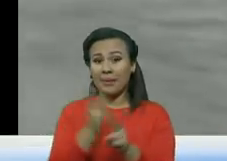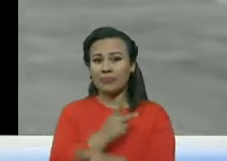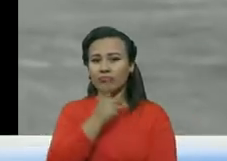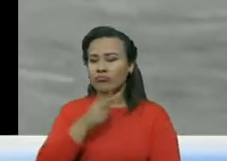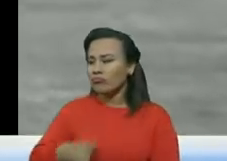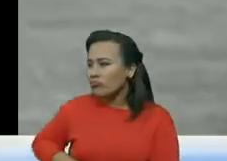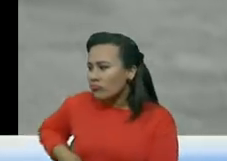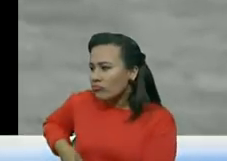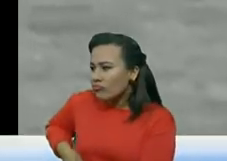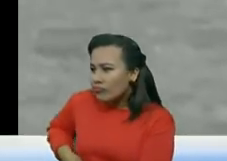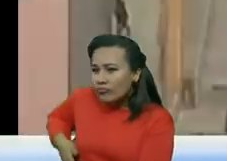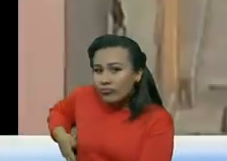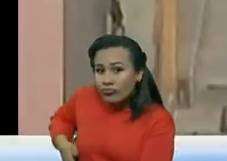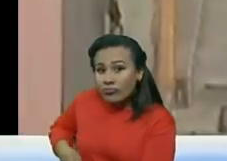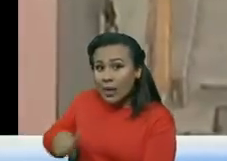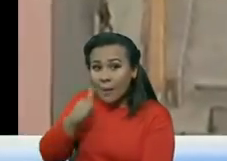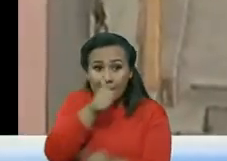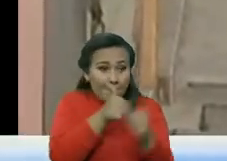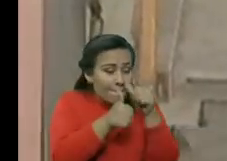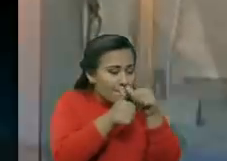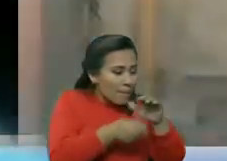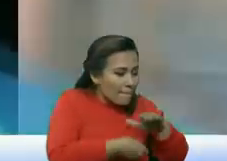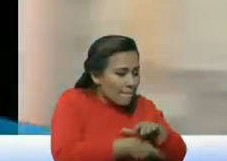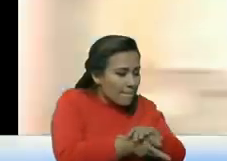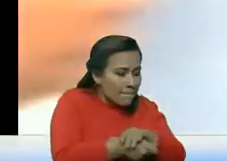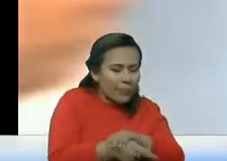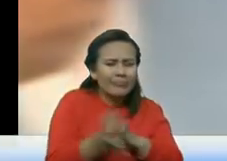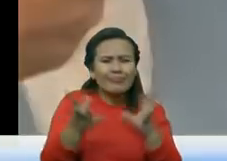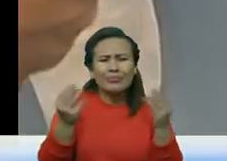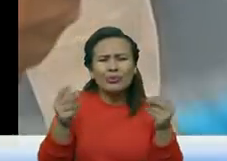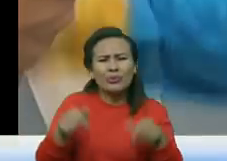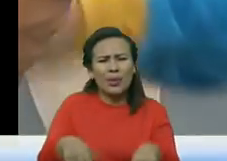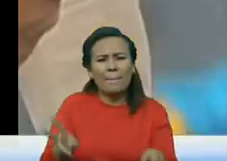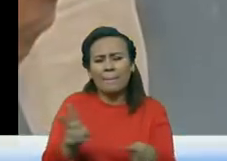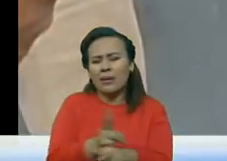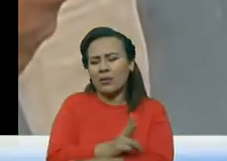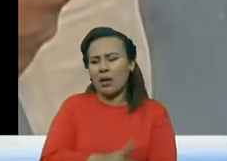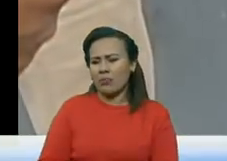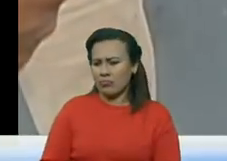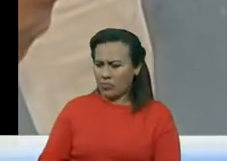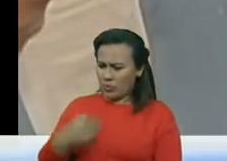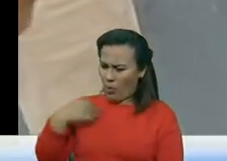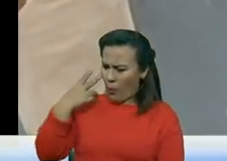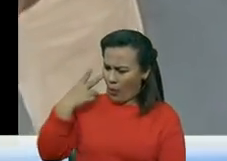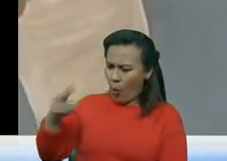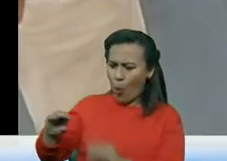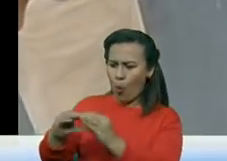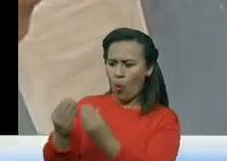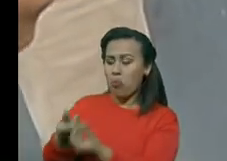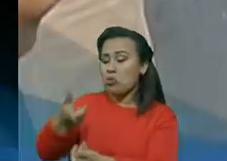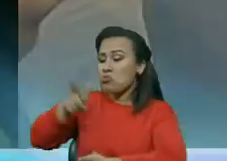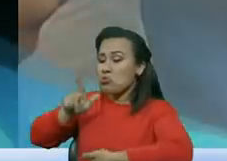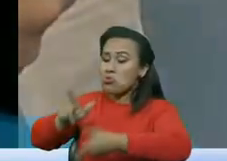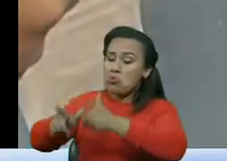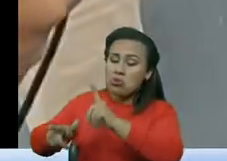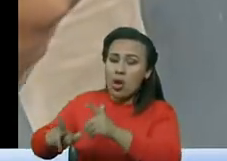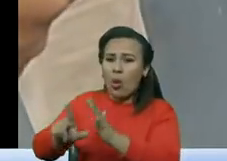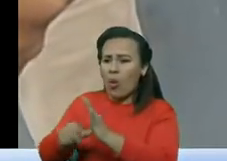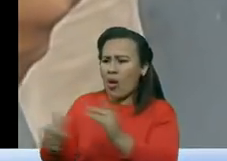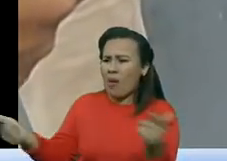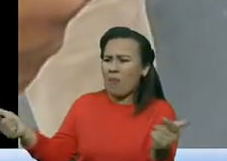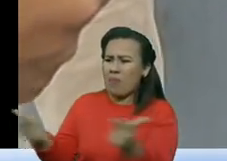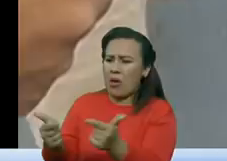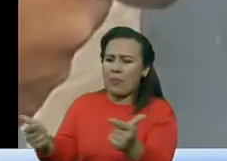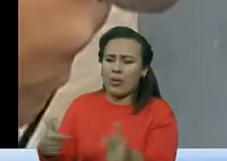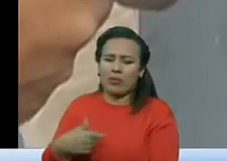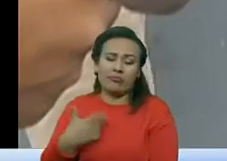Estruchadores, consumidores y expendedores de droga hacen de las suyas. Ahí se agrupan entre panas porque se ponen a tomar y me imagino van a coger